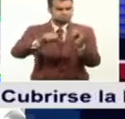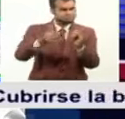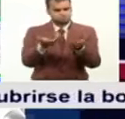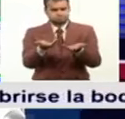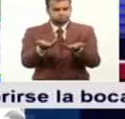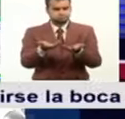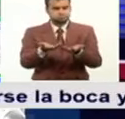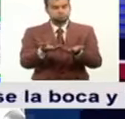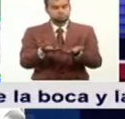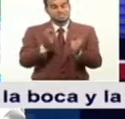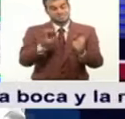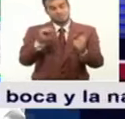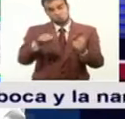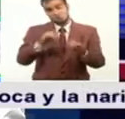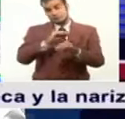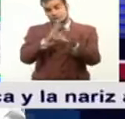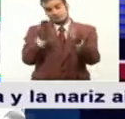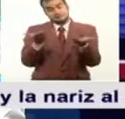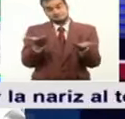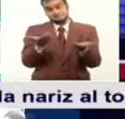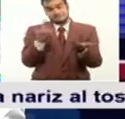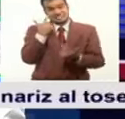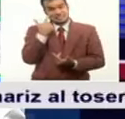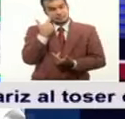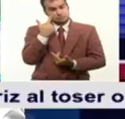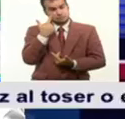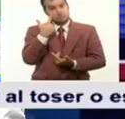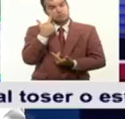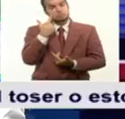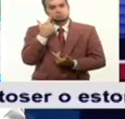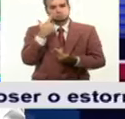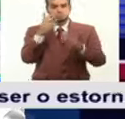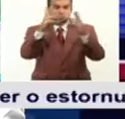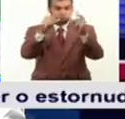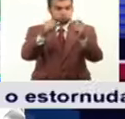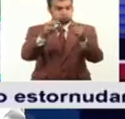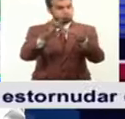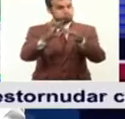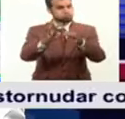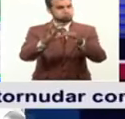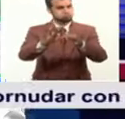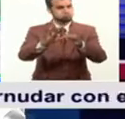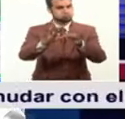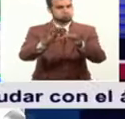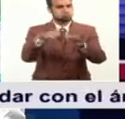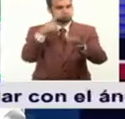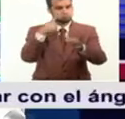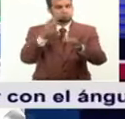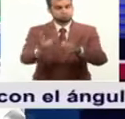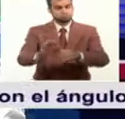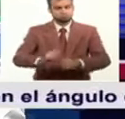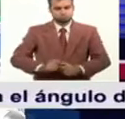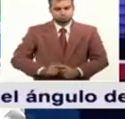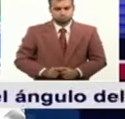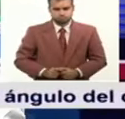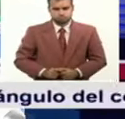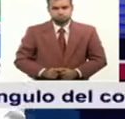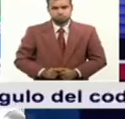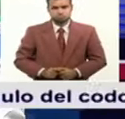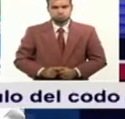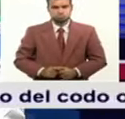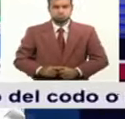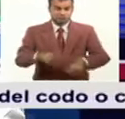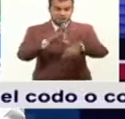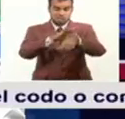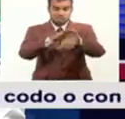pueblo, nuestros colaboradores, todavía con indicadores que evidencian la elevada transmisión, lo complejo